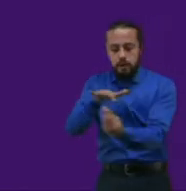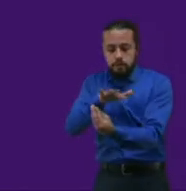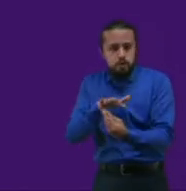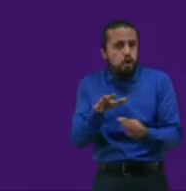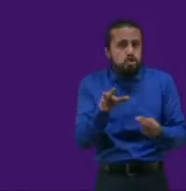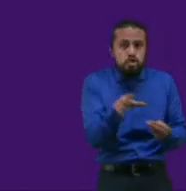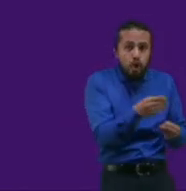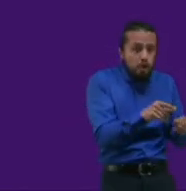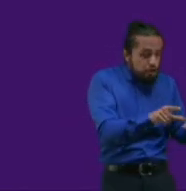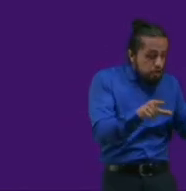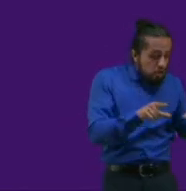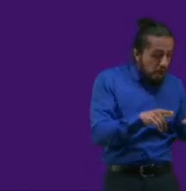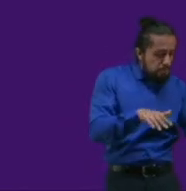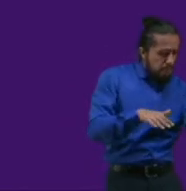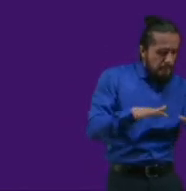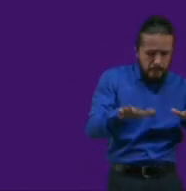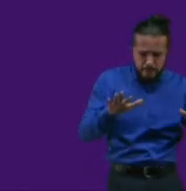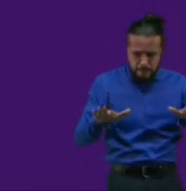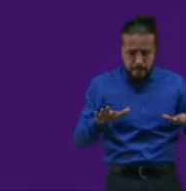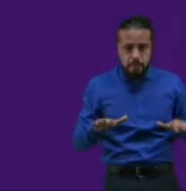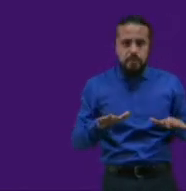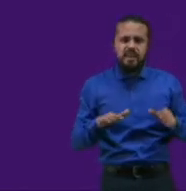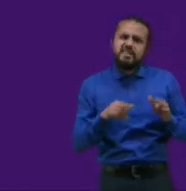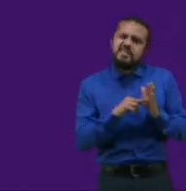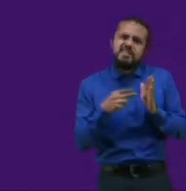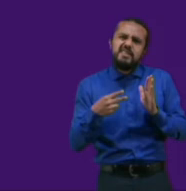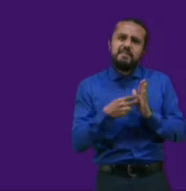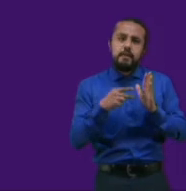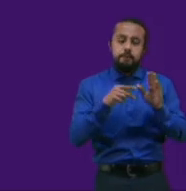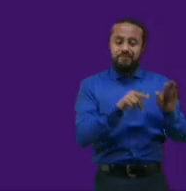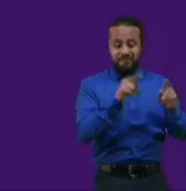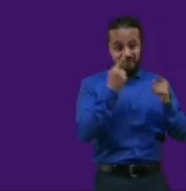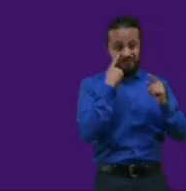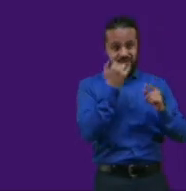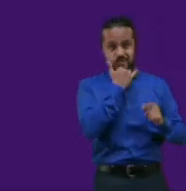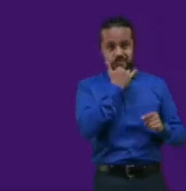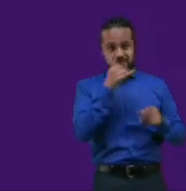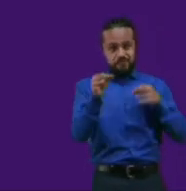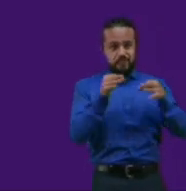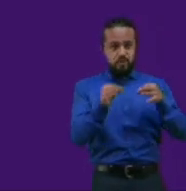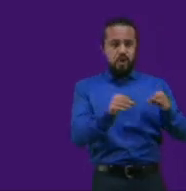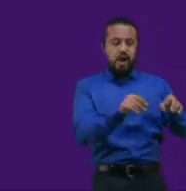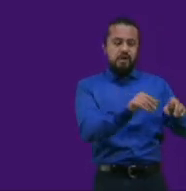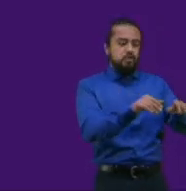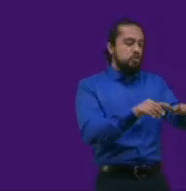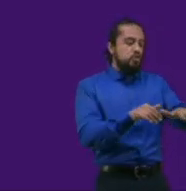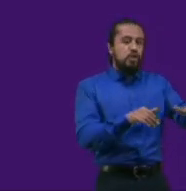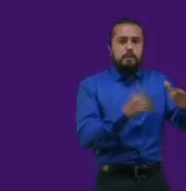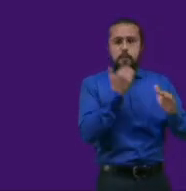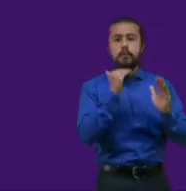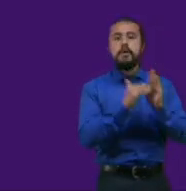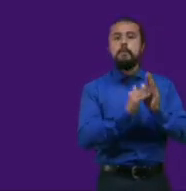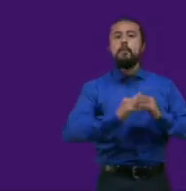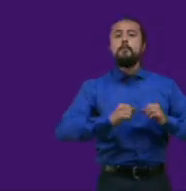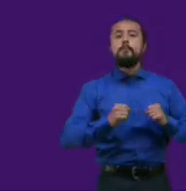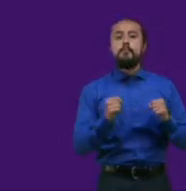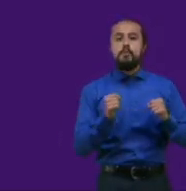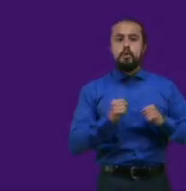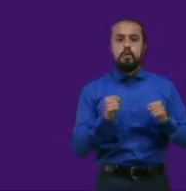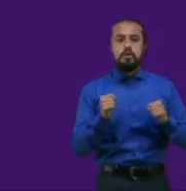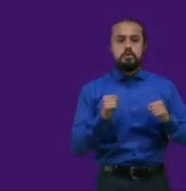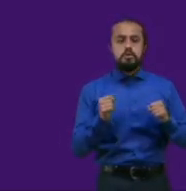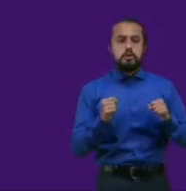microzona. ¿Y qué quiero decir con que Rappi sea Rappi? En algunas zonas, por ejemplo de Bogotá, Rappi